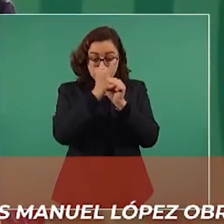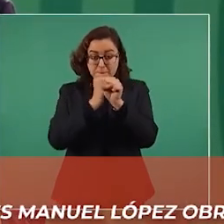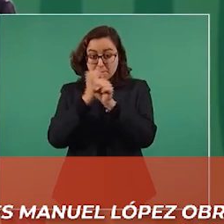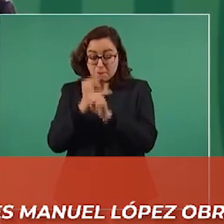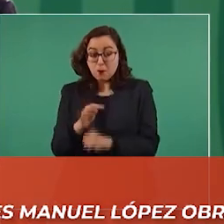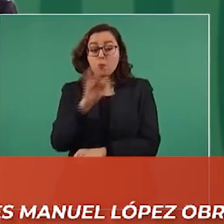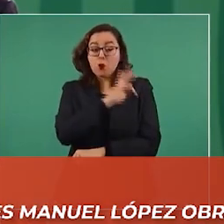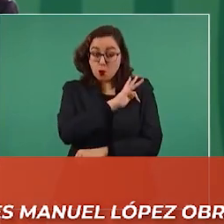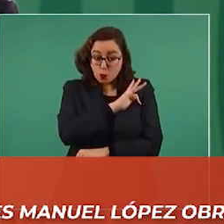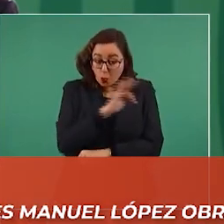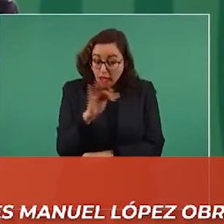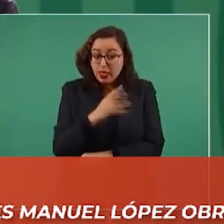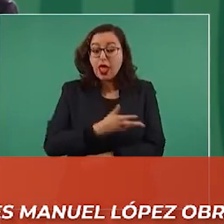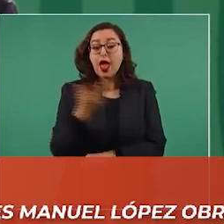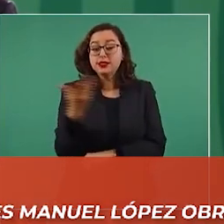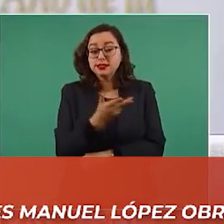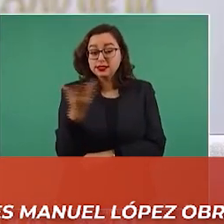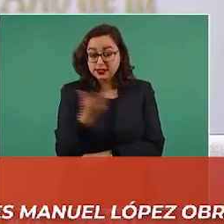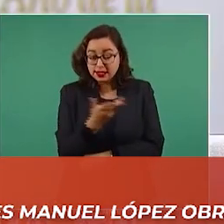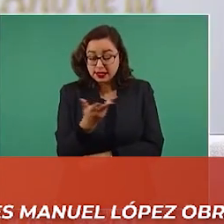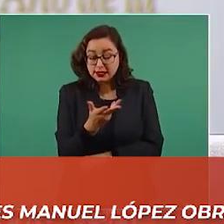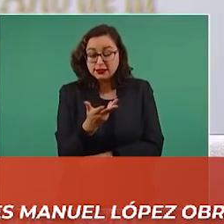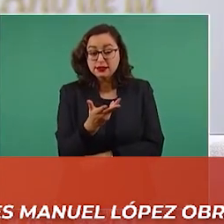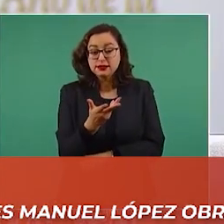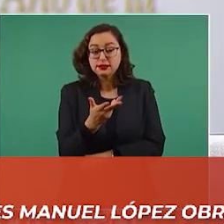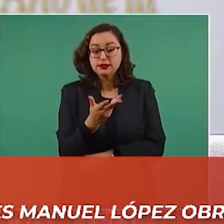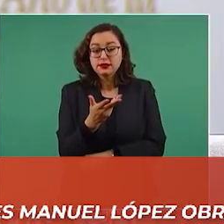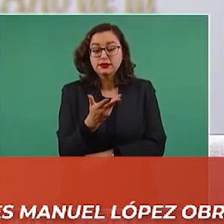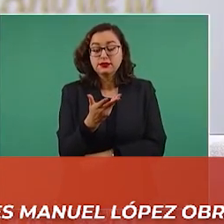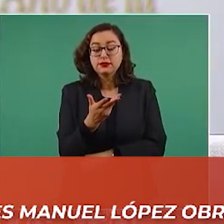es viable lo que